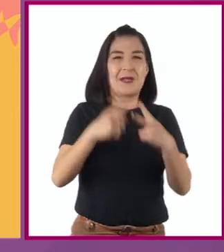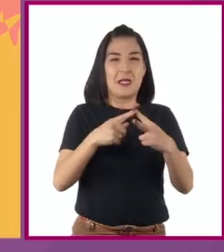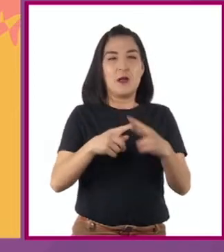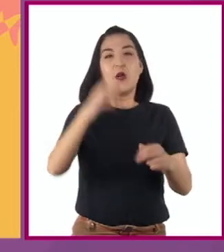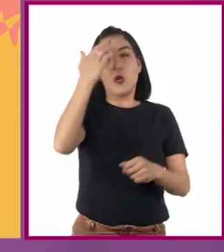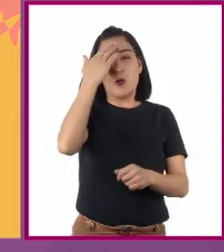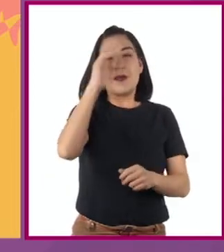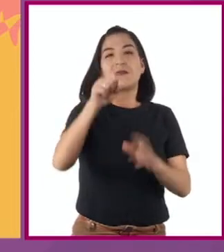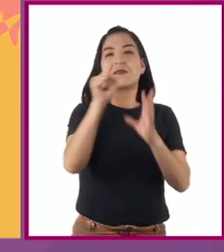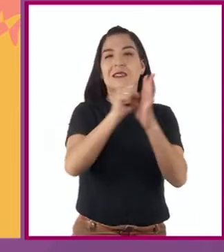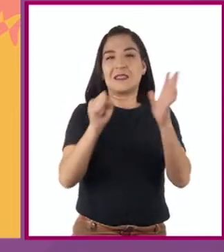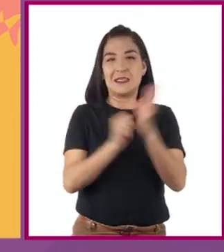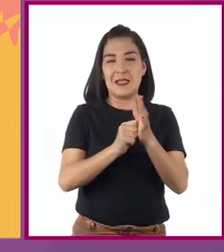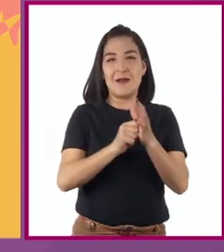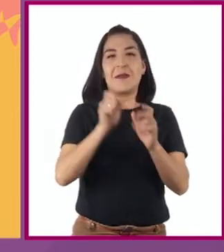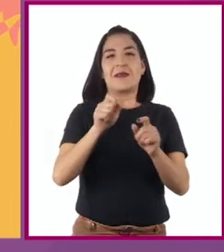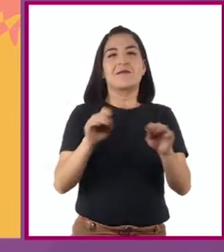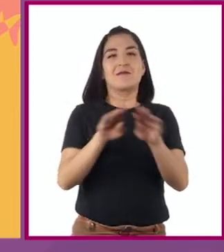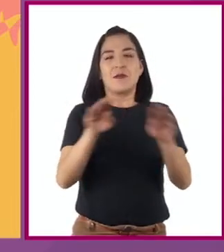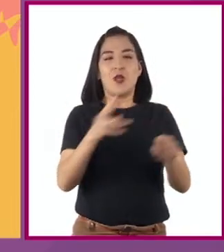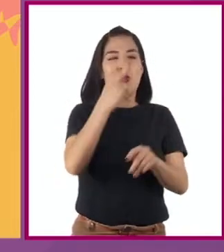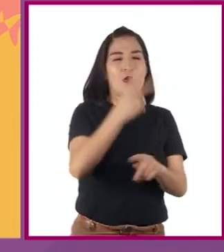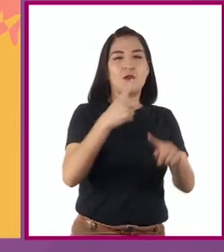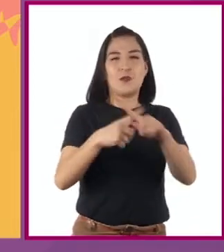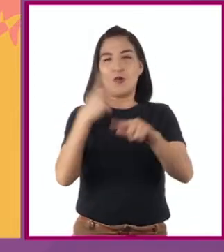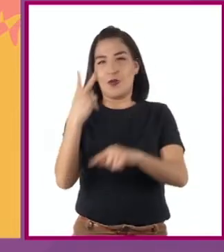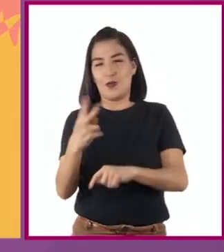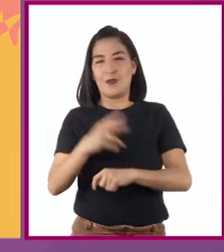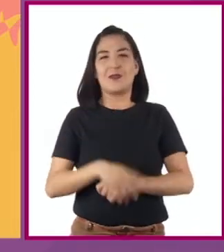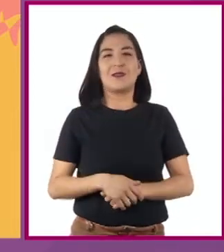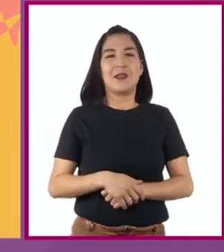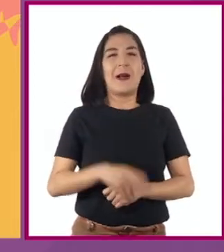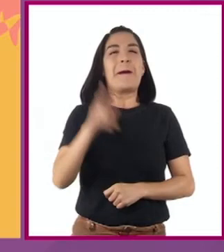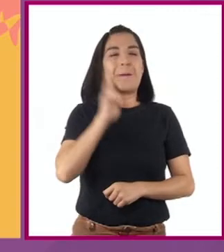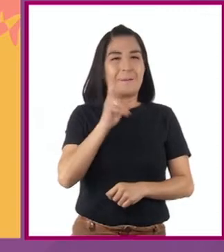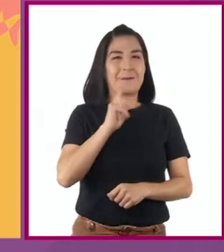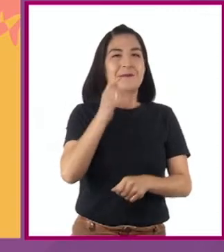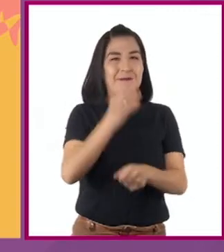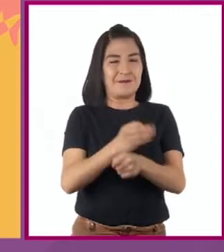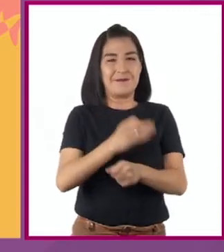sistemas de ecuaciones lineales 2x2. Hagamos algunos intentos.